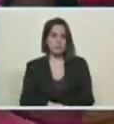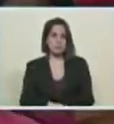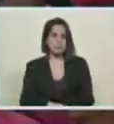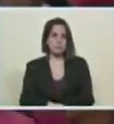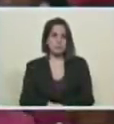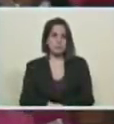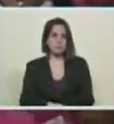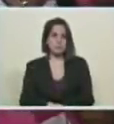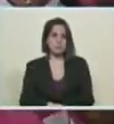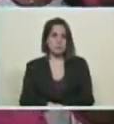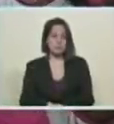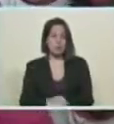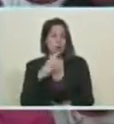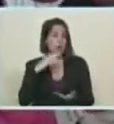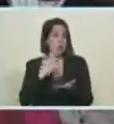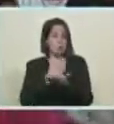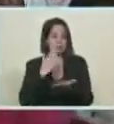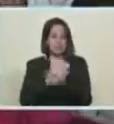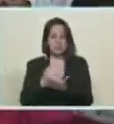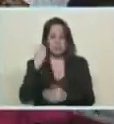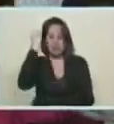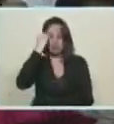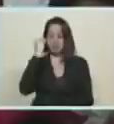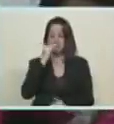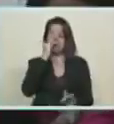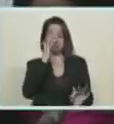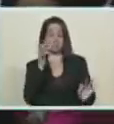Como siempre, ellos se consideran superiores.